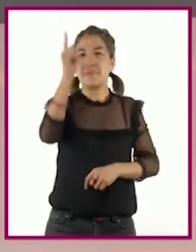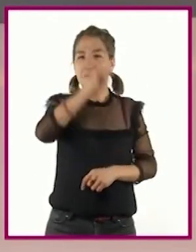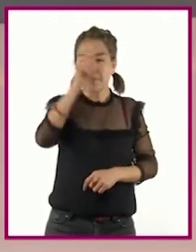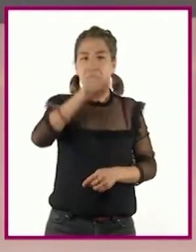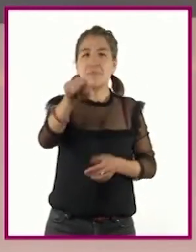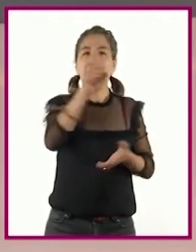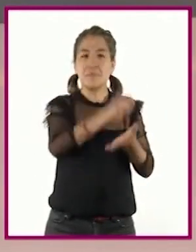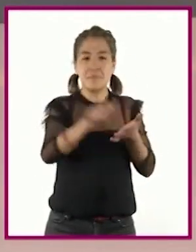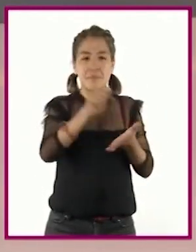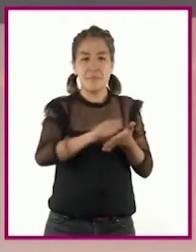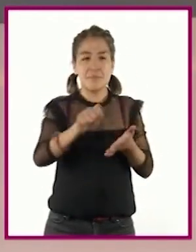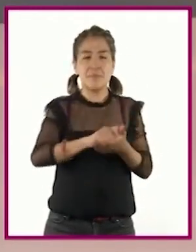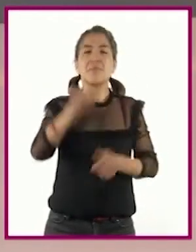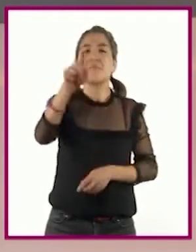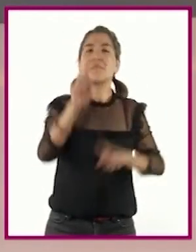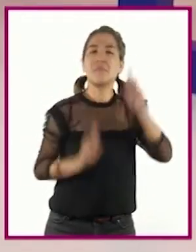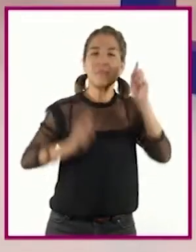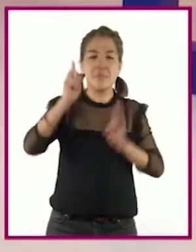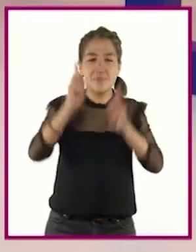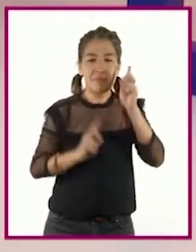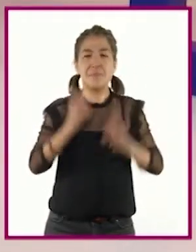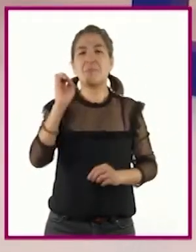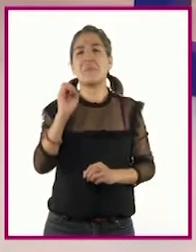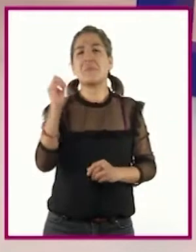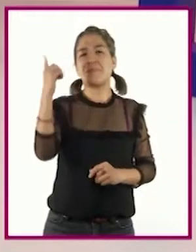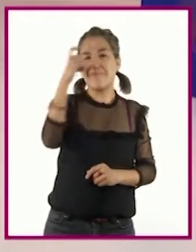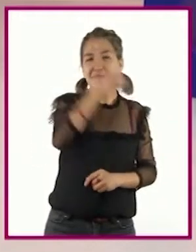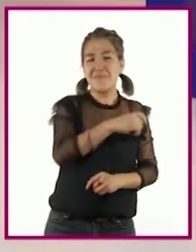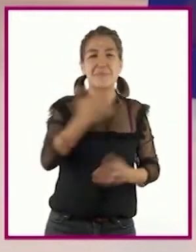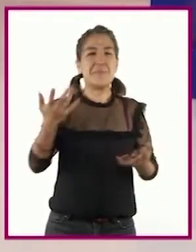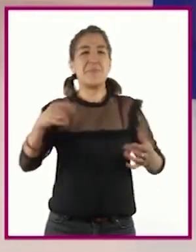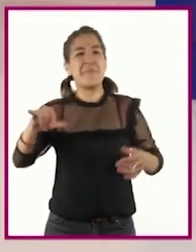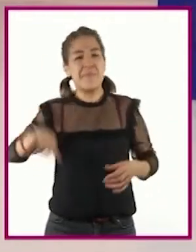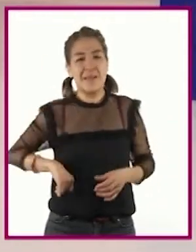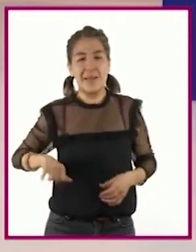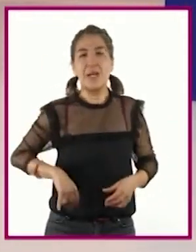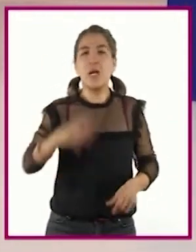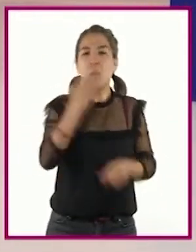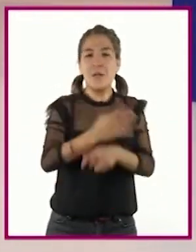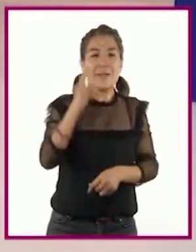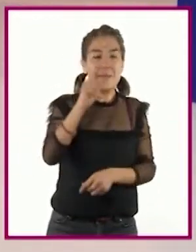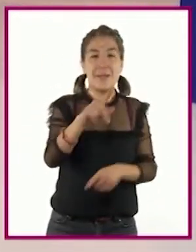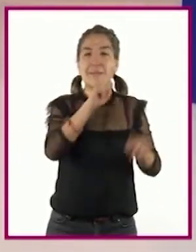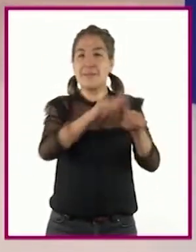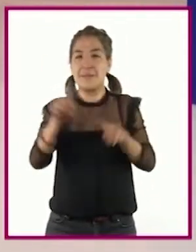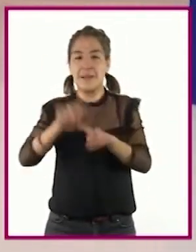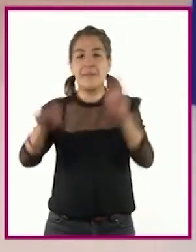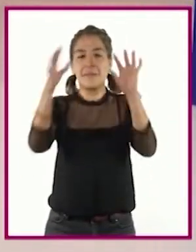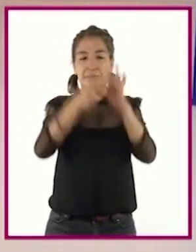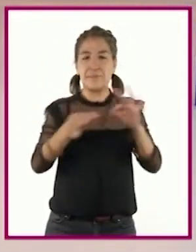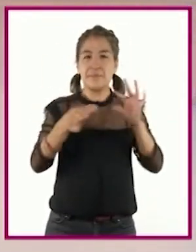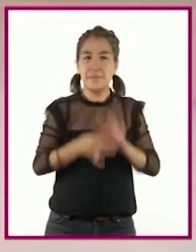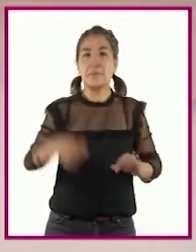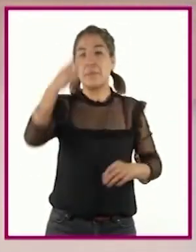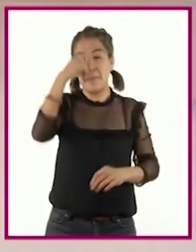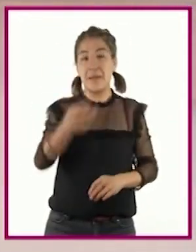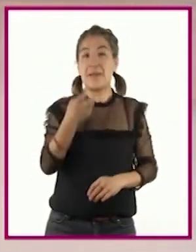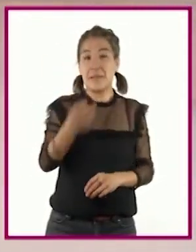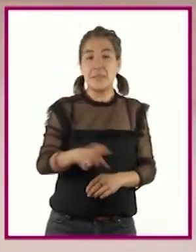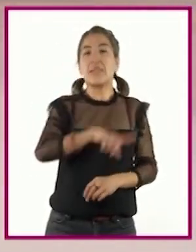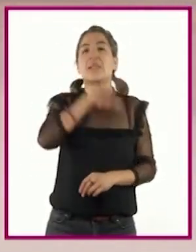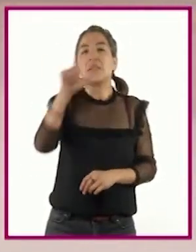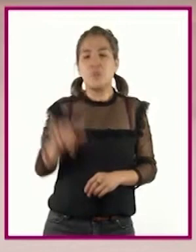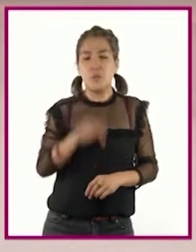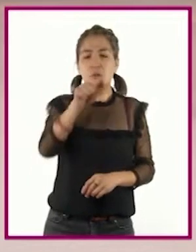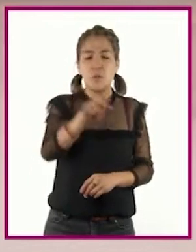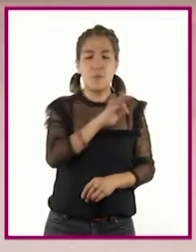un registro de las dudas, inquietudes o dificultades que surjan al resolver los planteamientos, pues muchas de estas